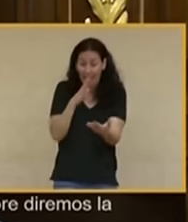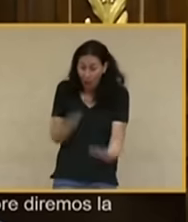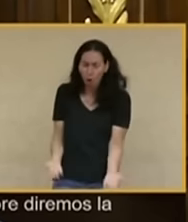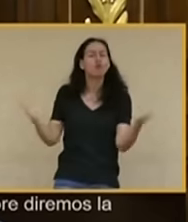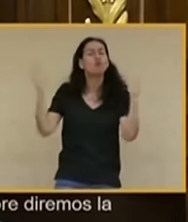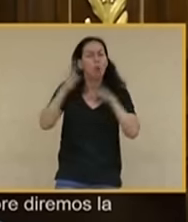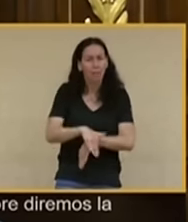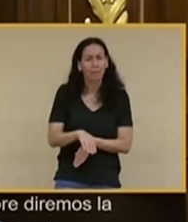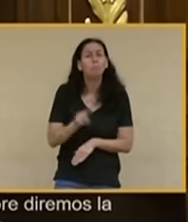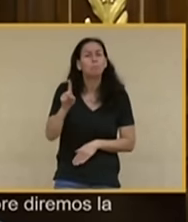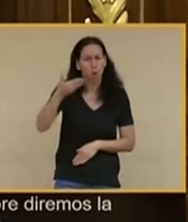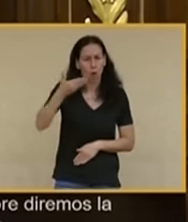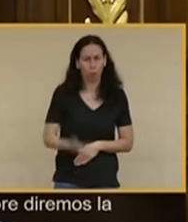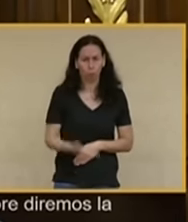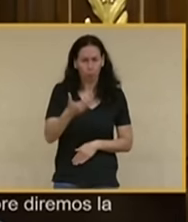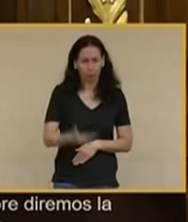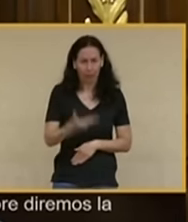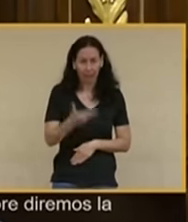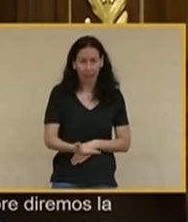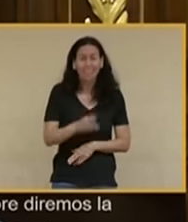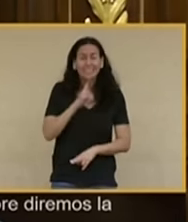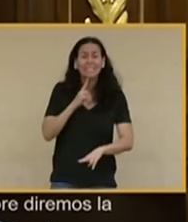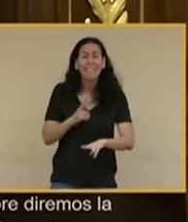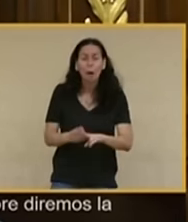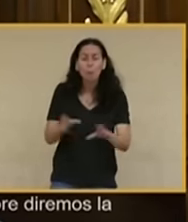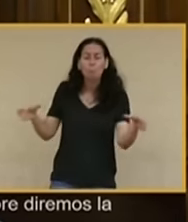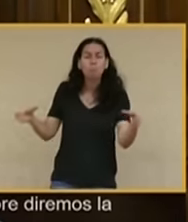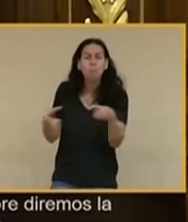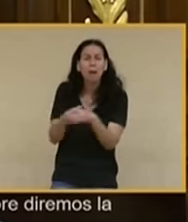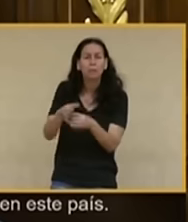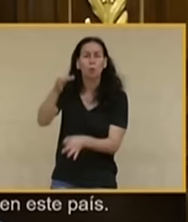pero que es muy importante. El Partido Judicial Español.